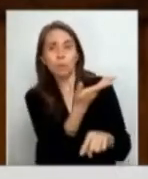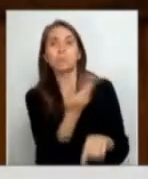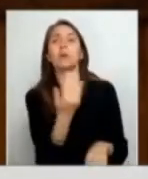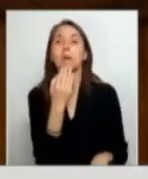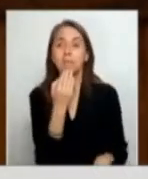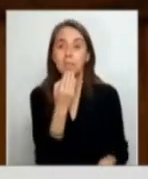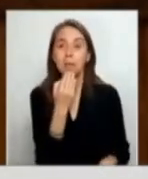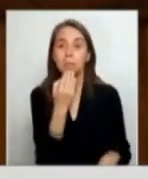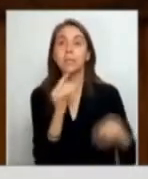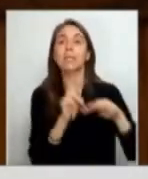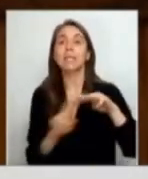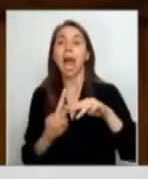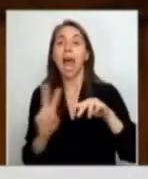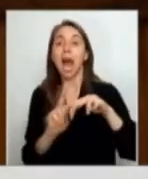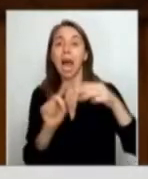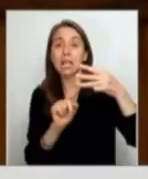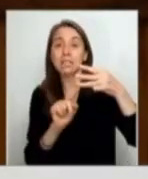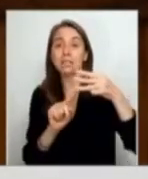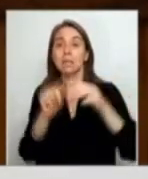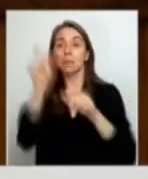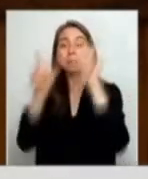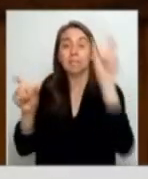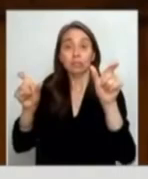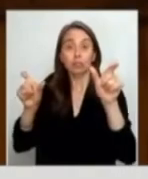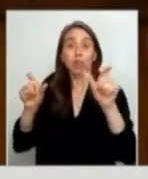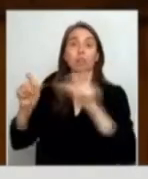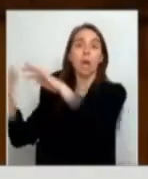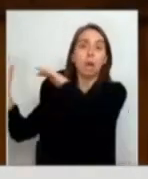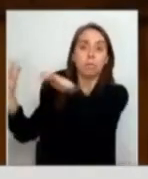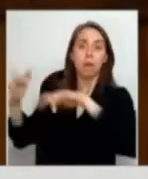acciones respecto a la migración desordenada. Tenemos que actuar ya.